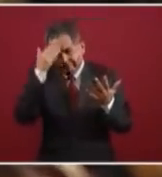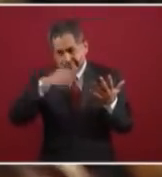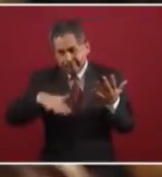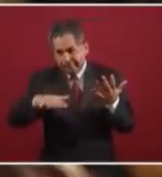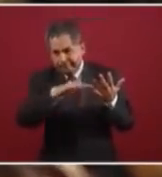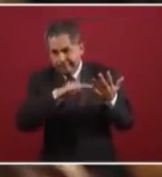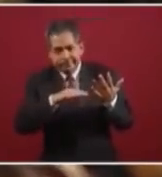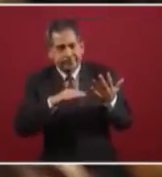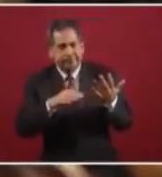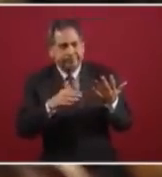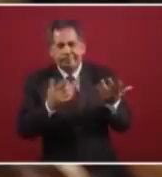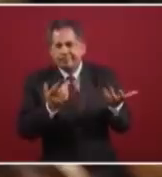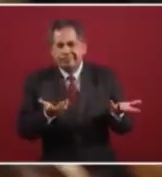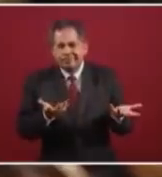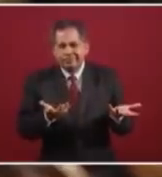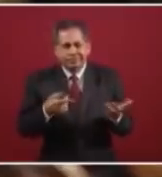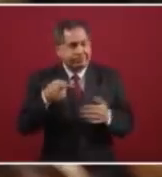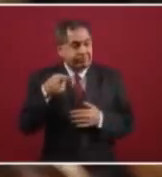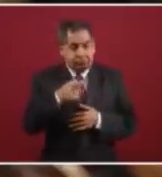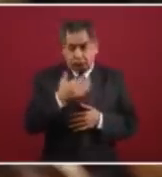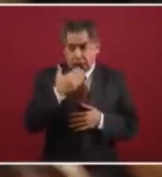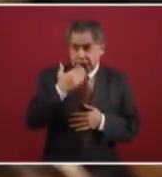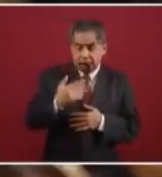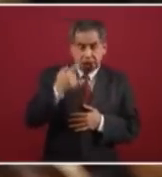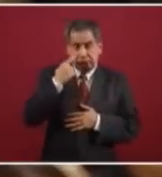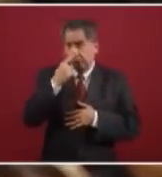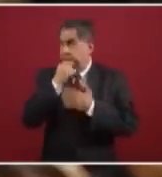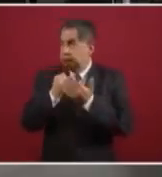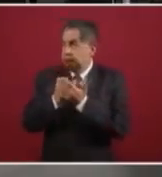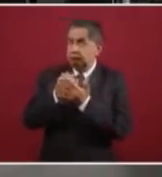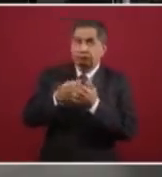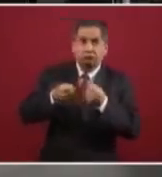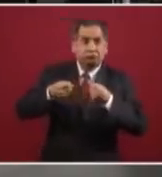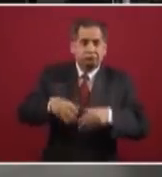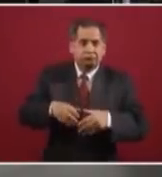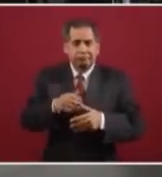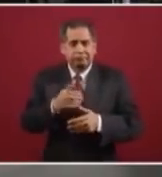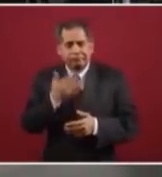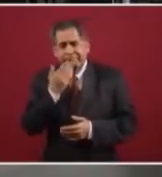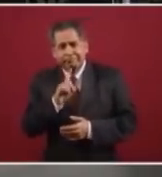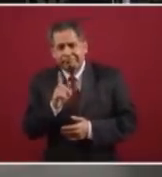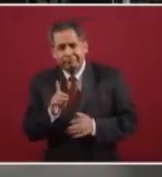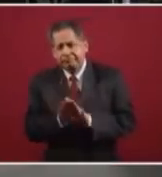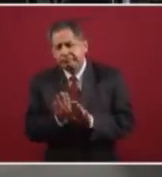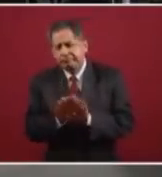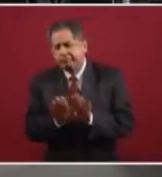se puede decir, ¿ha debilitado las democracias también? Bueno,